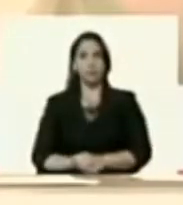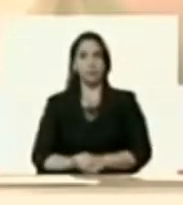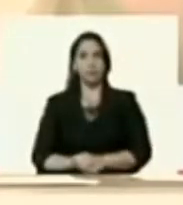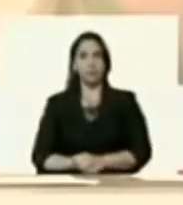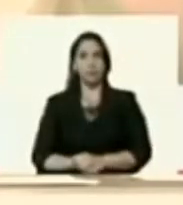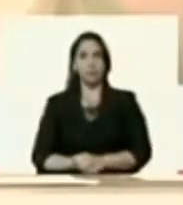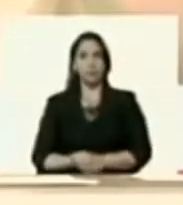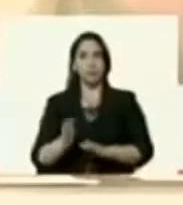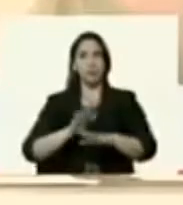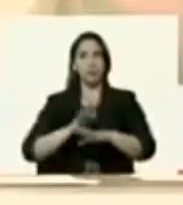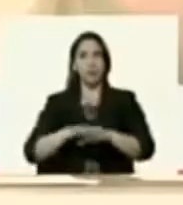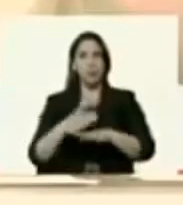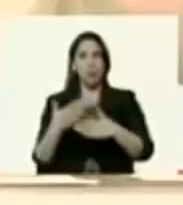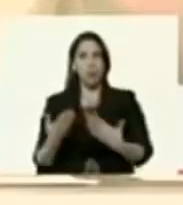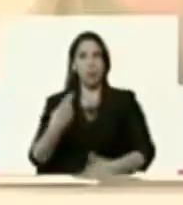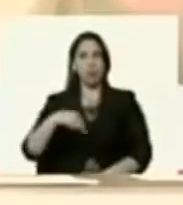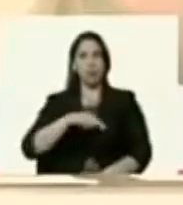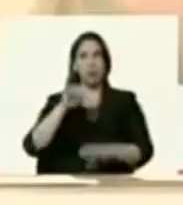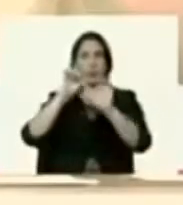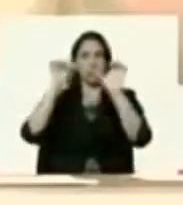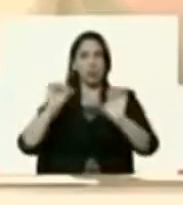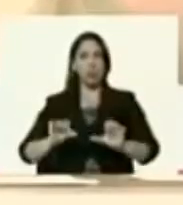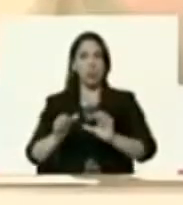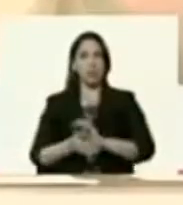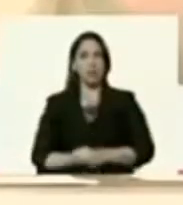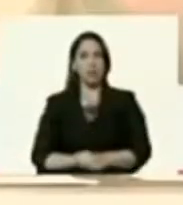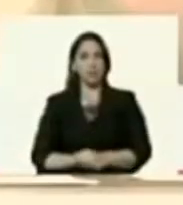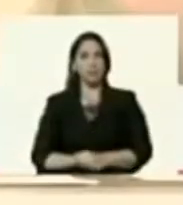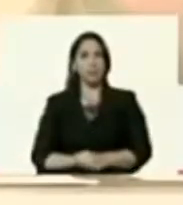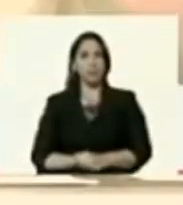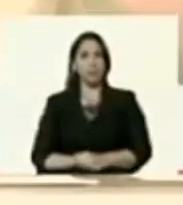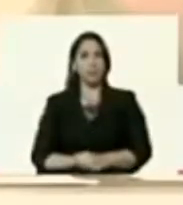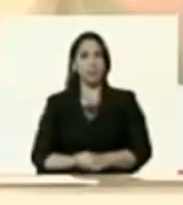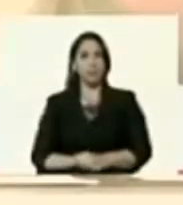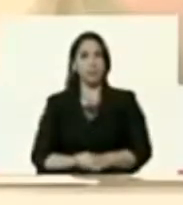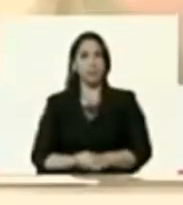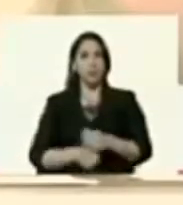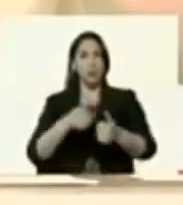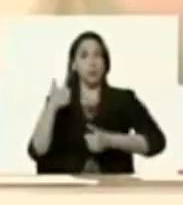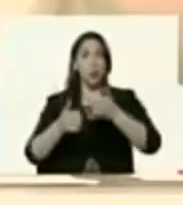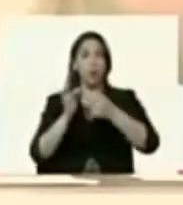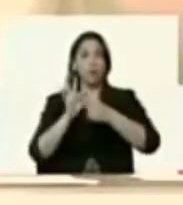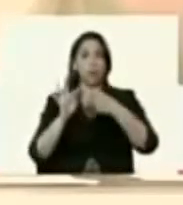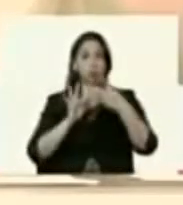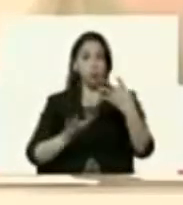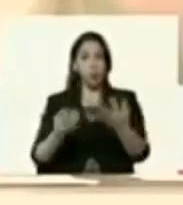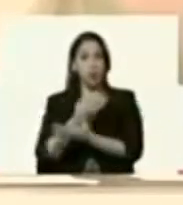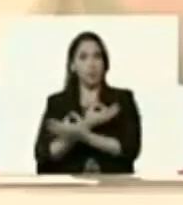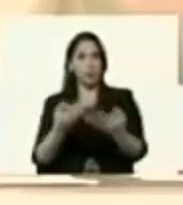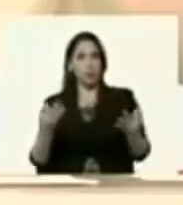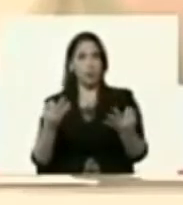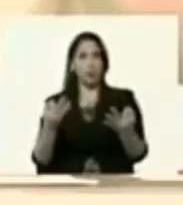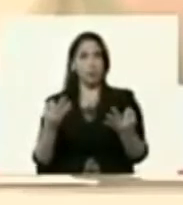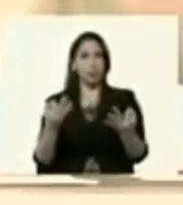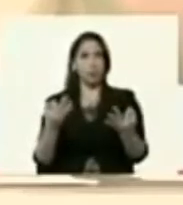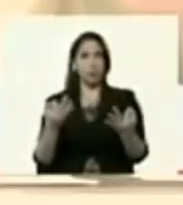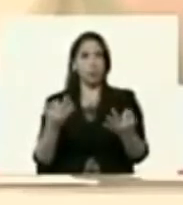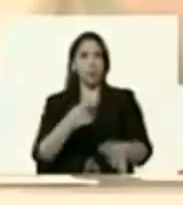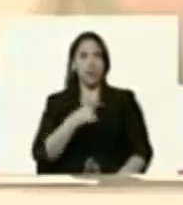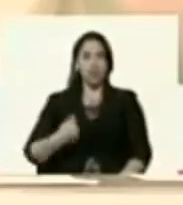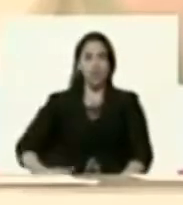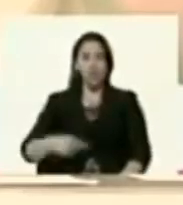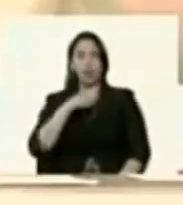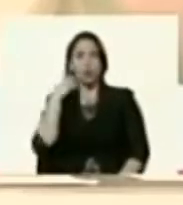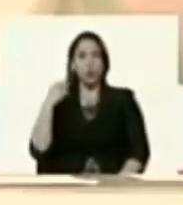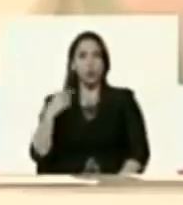Porque nuestro sistema de financiamiento y de pago puntual funciona perfecto en la China, en Rusia.